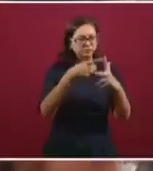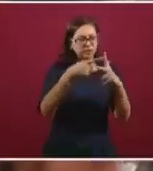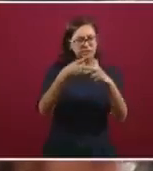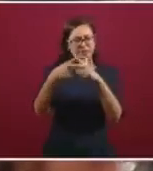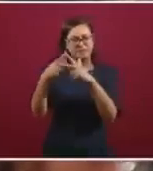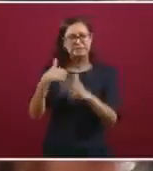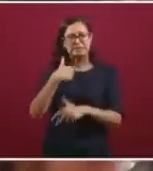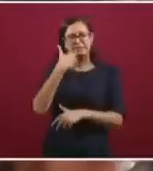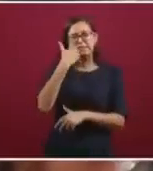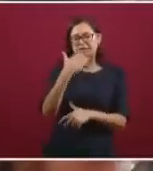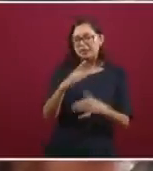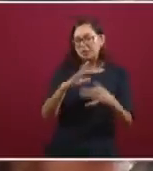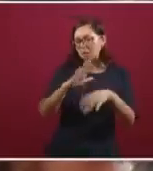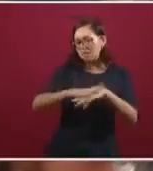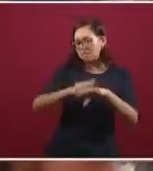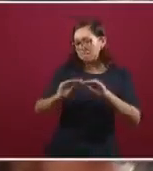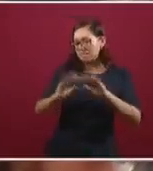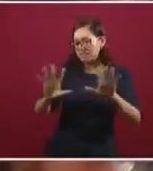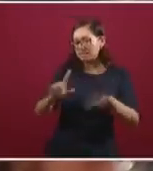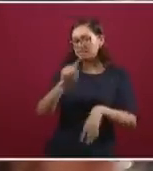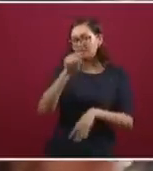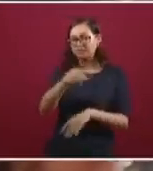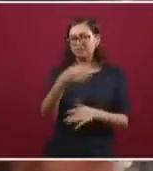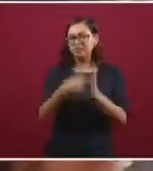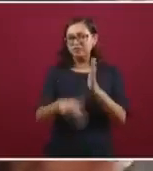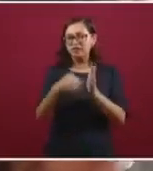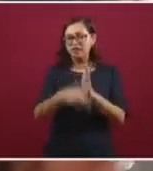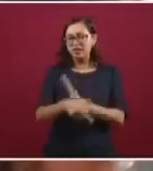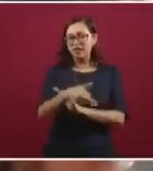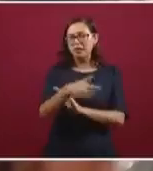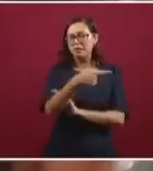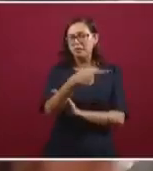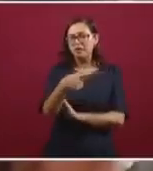de elementos es del menos